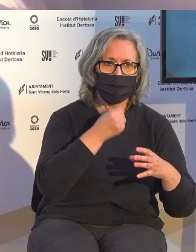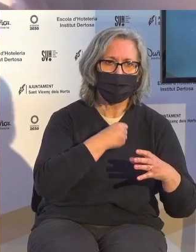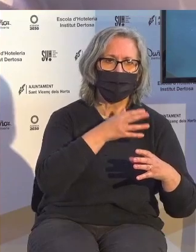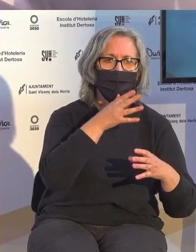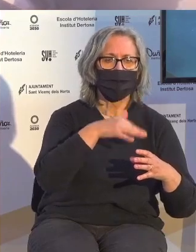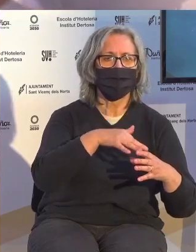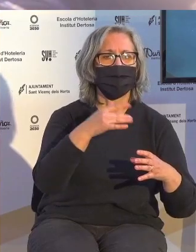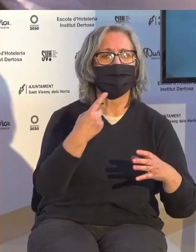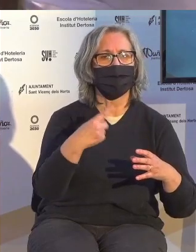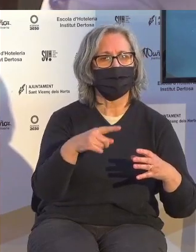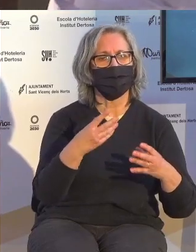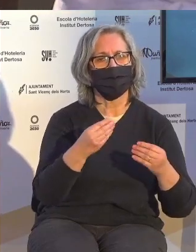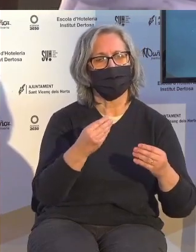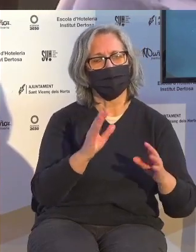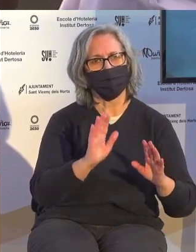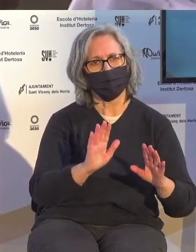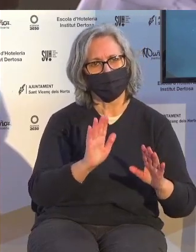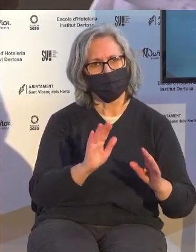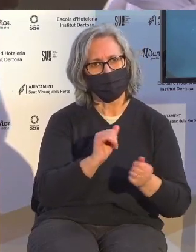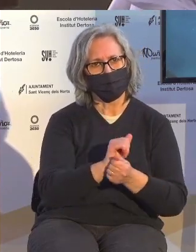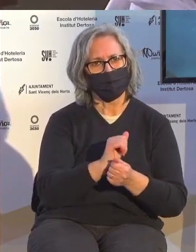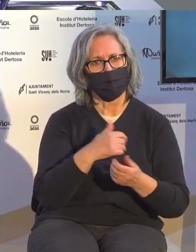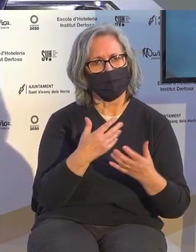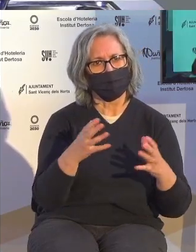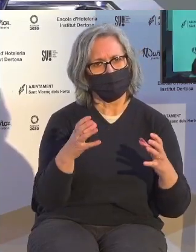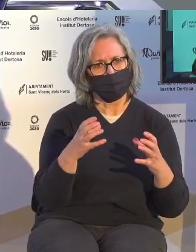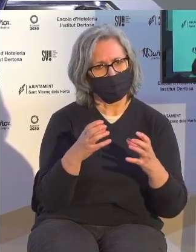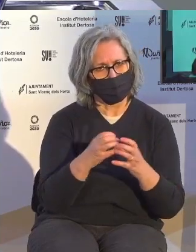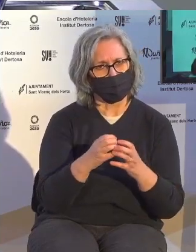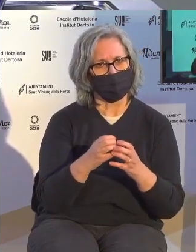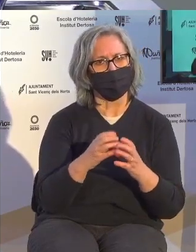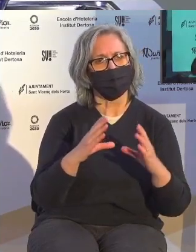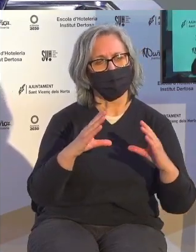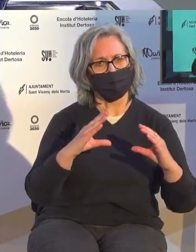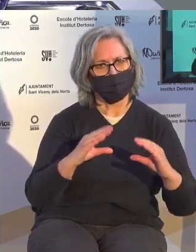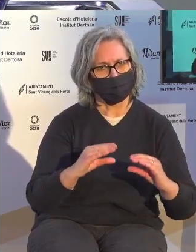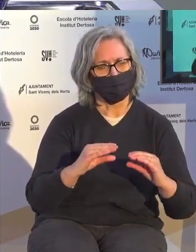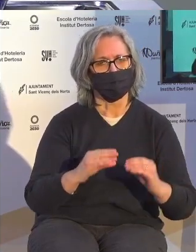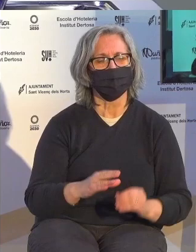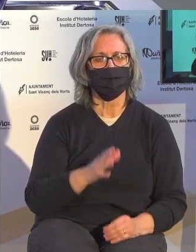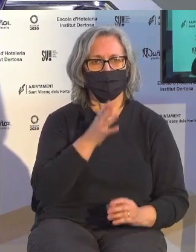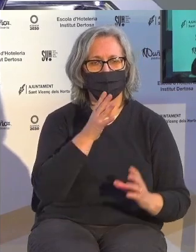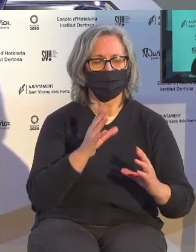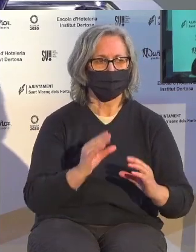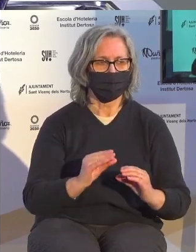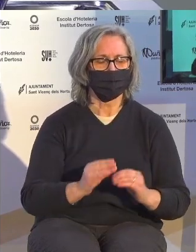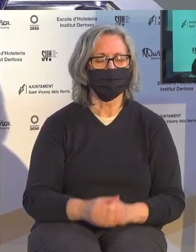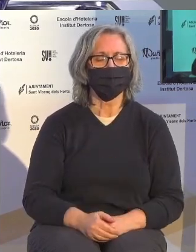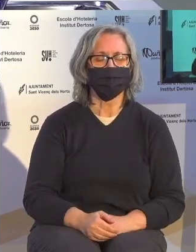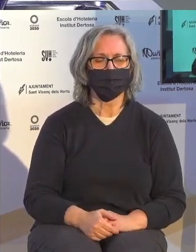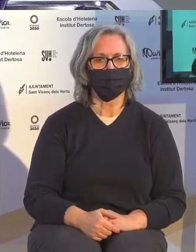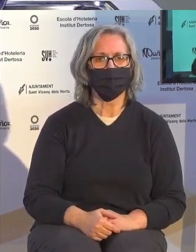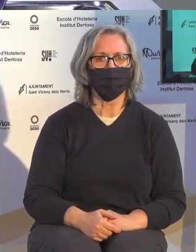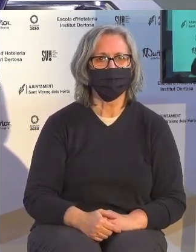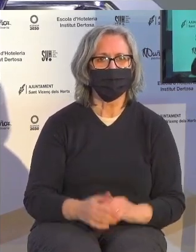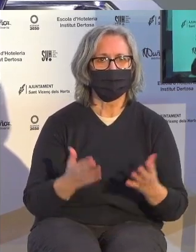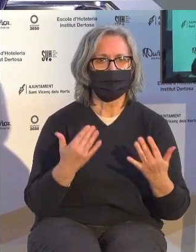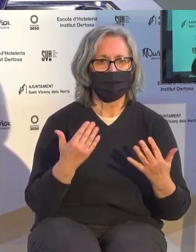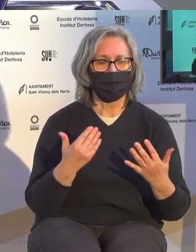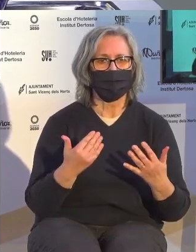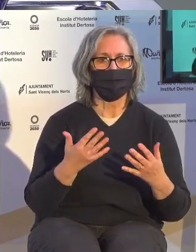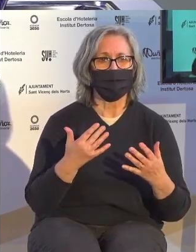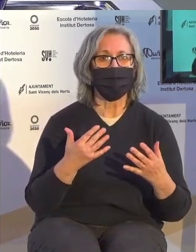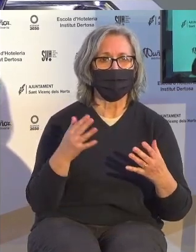todavía y cuanto más aire frío principalmente el aire que tenemos hoy aquí en la noche